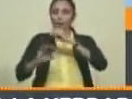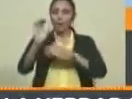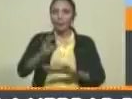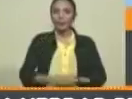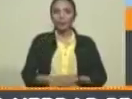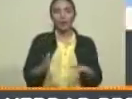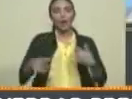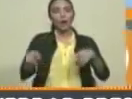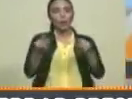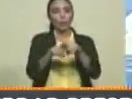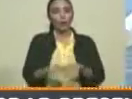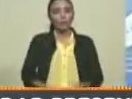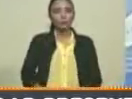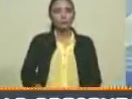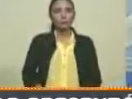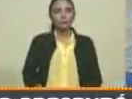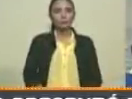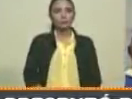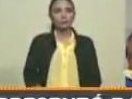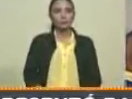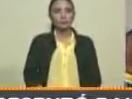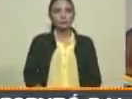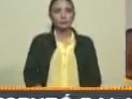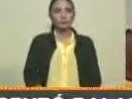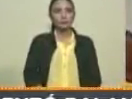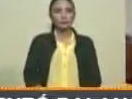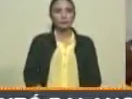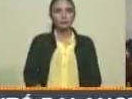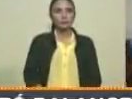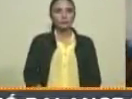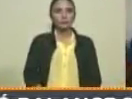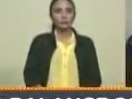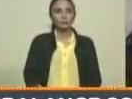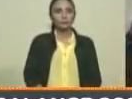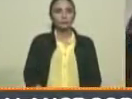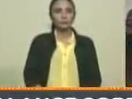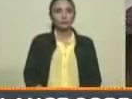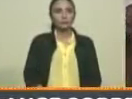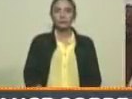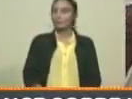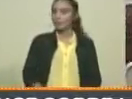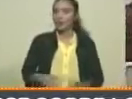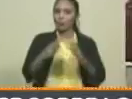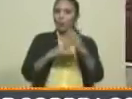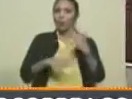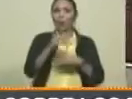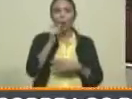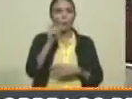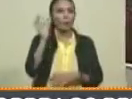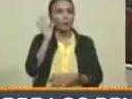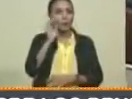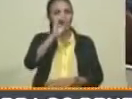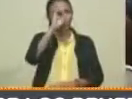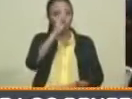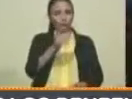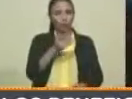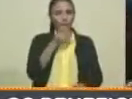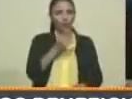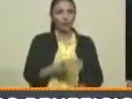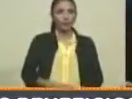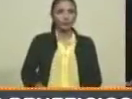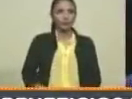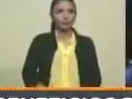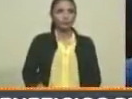como Juan Bosch y Francisco Camayo, nuestros hermanos héroes de República Dominicana.